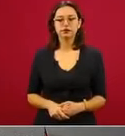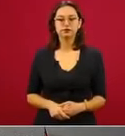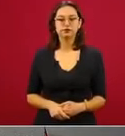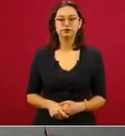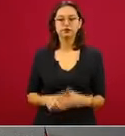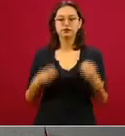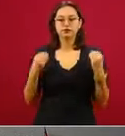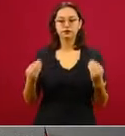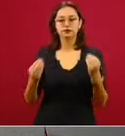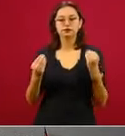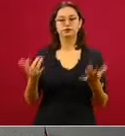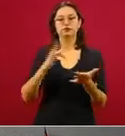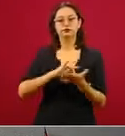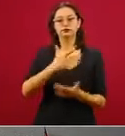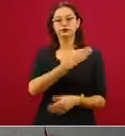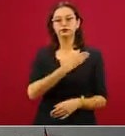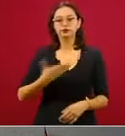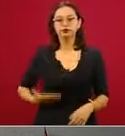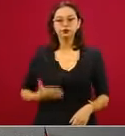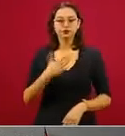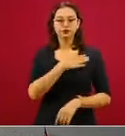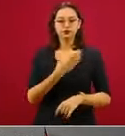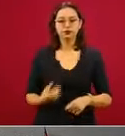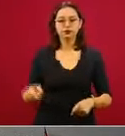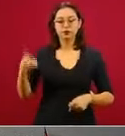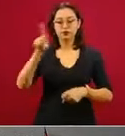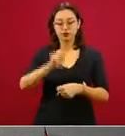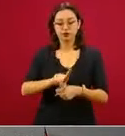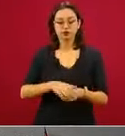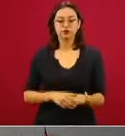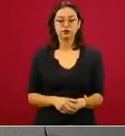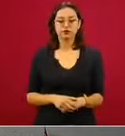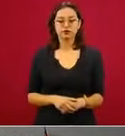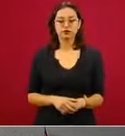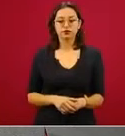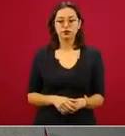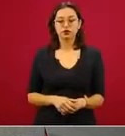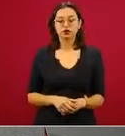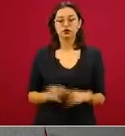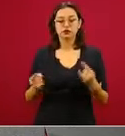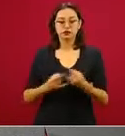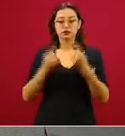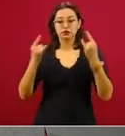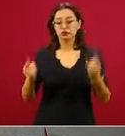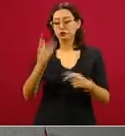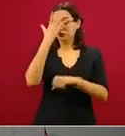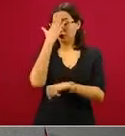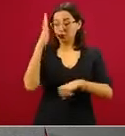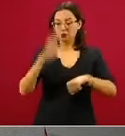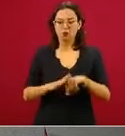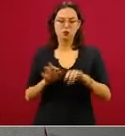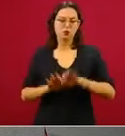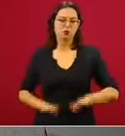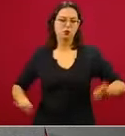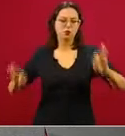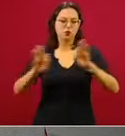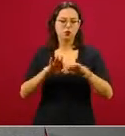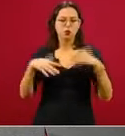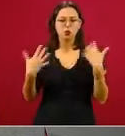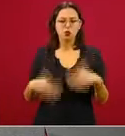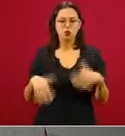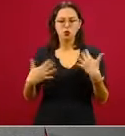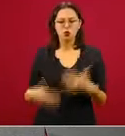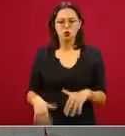Muchas gracias, señor presidente. Muy buenos días. En este marco histórico tan importante para México